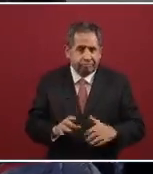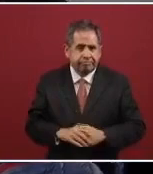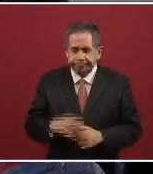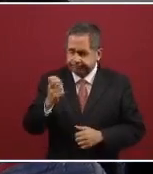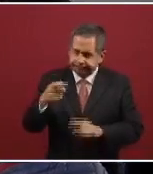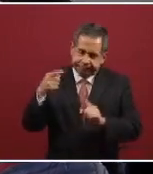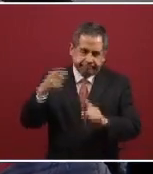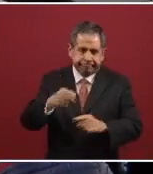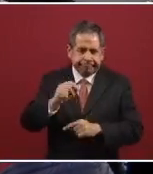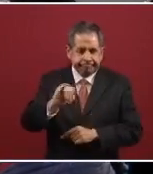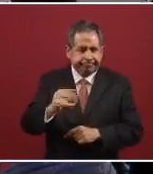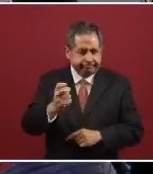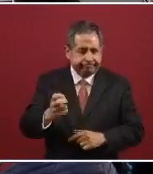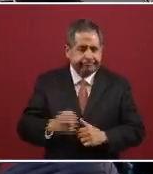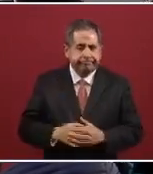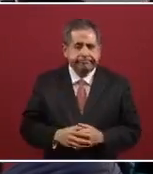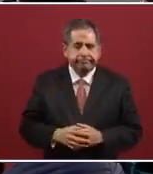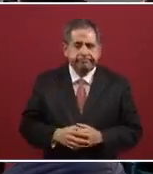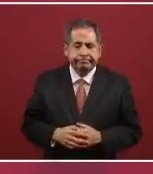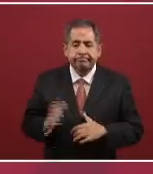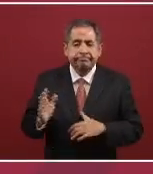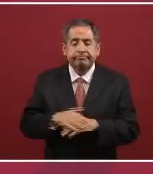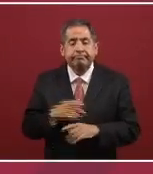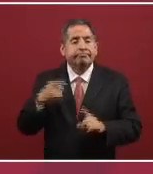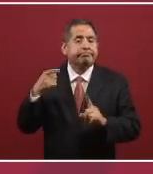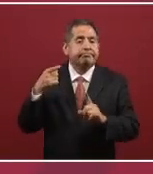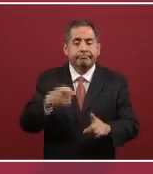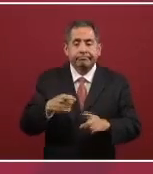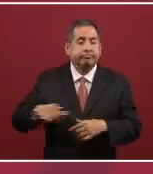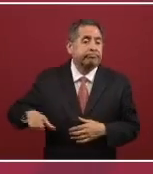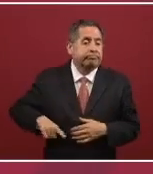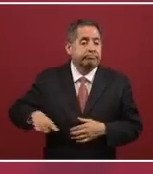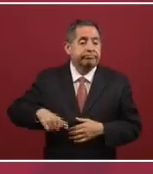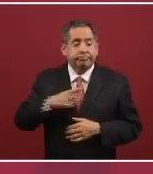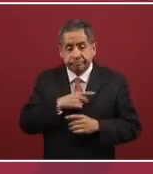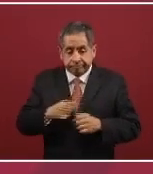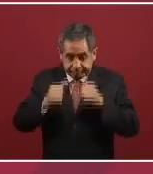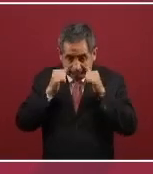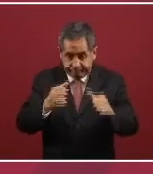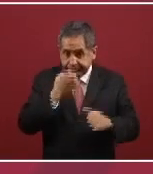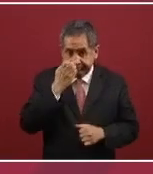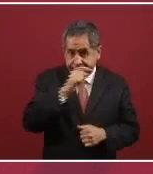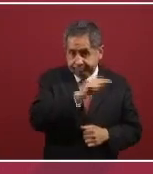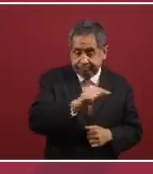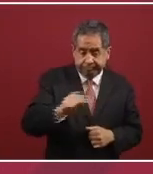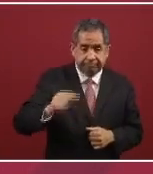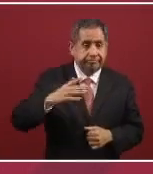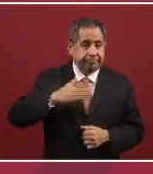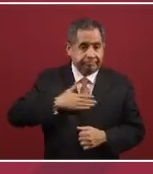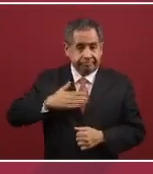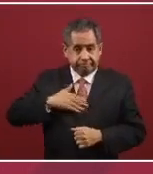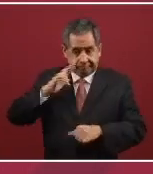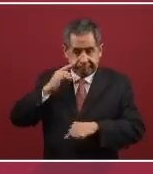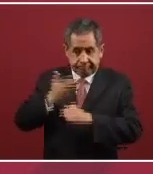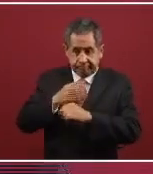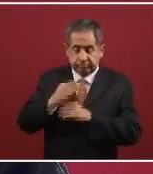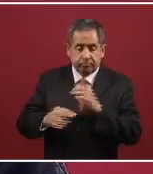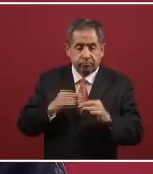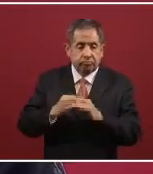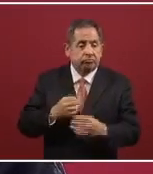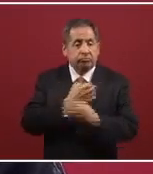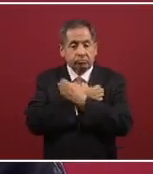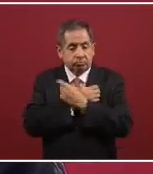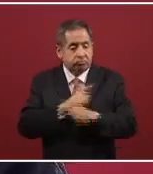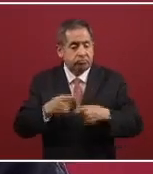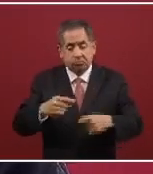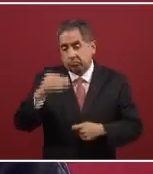eso, porque es una función del Estado, es una responsabilidad la educación gratuita.